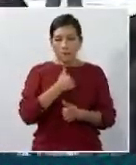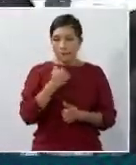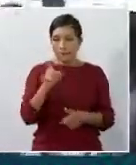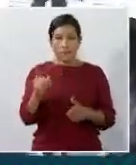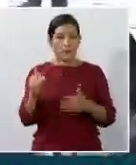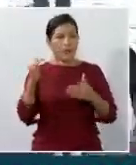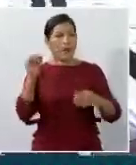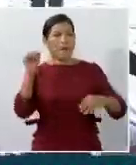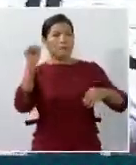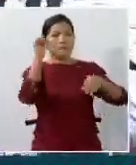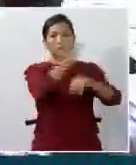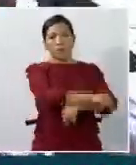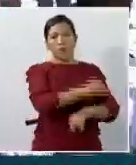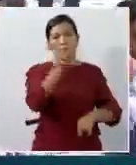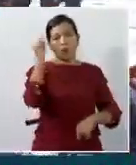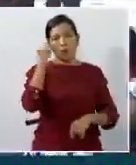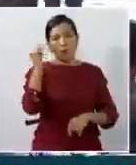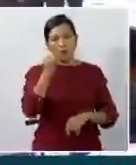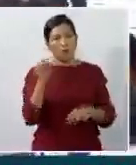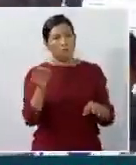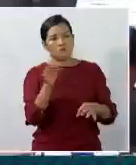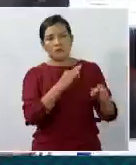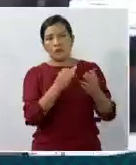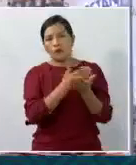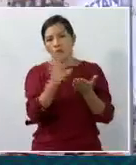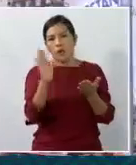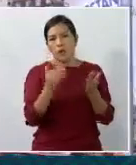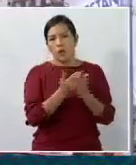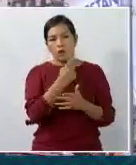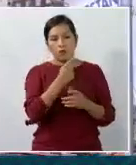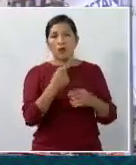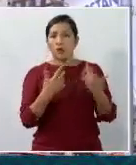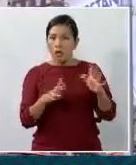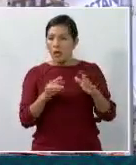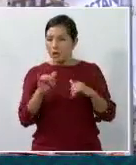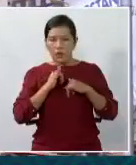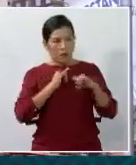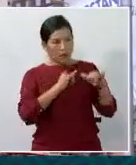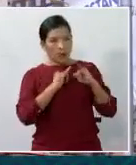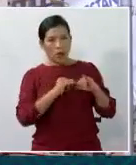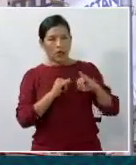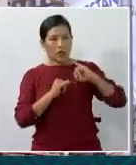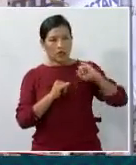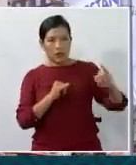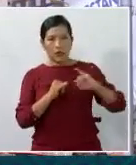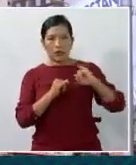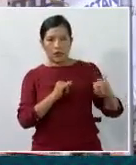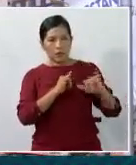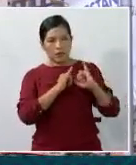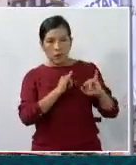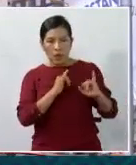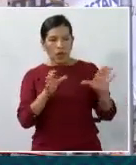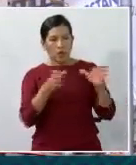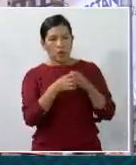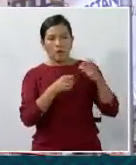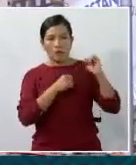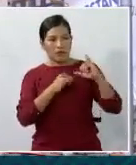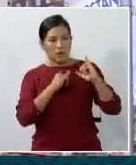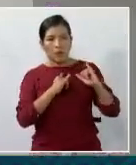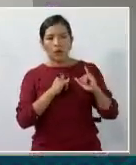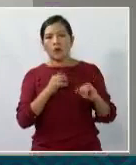derrocamiento de un gobierno Popular de un gobierno de izquierda de un gobierno progresista lo que están cometiendo sería un